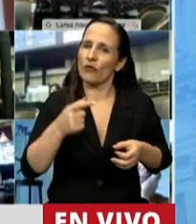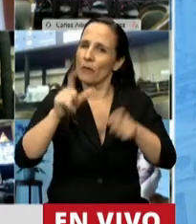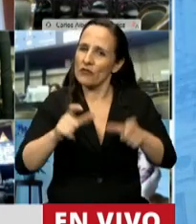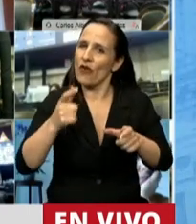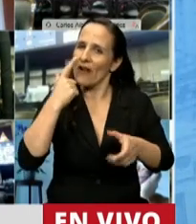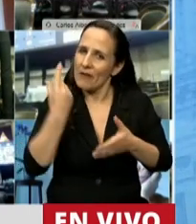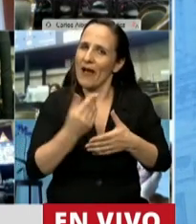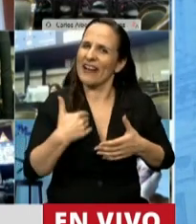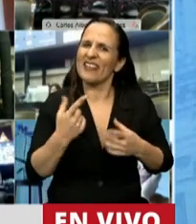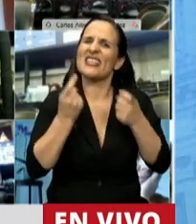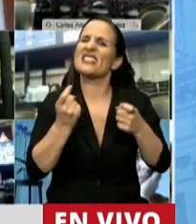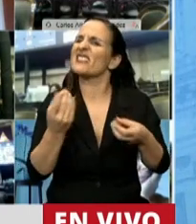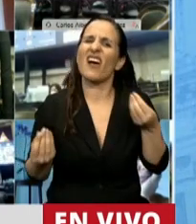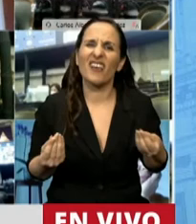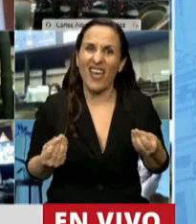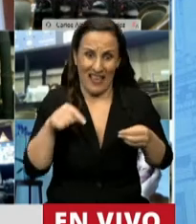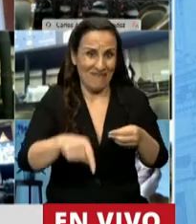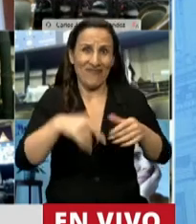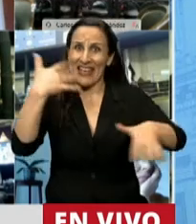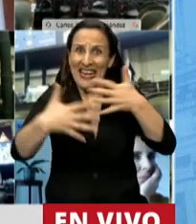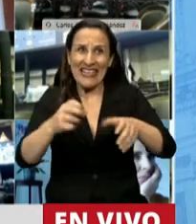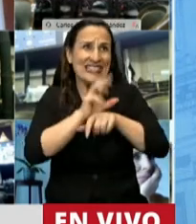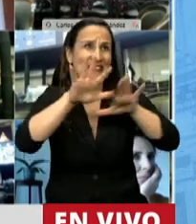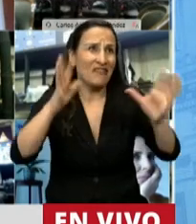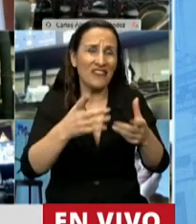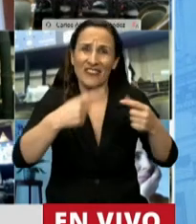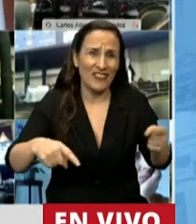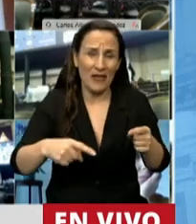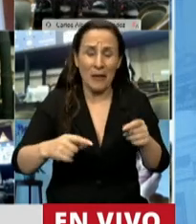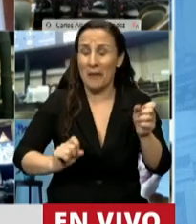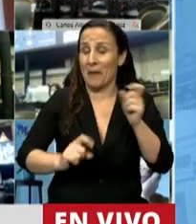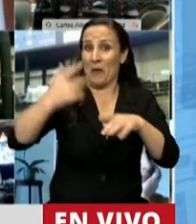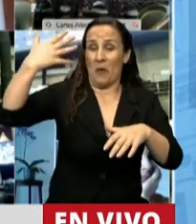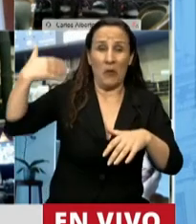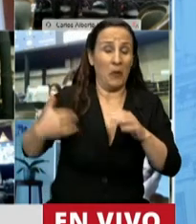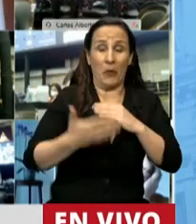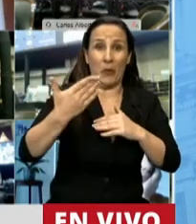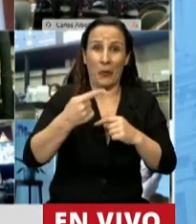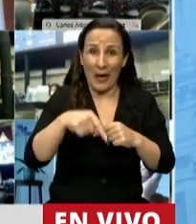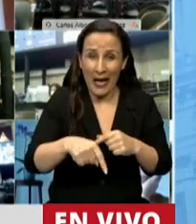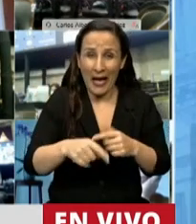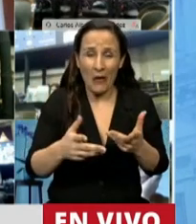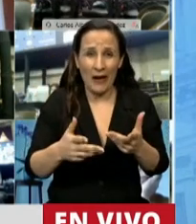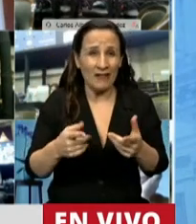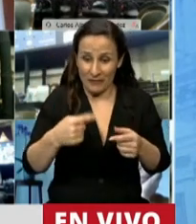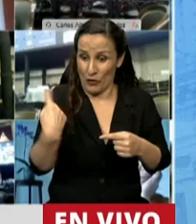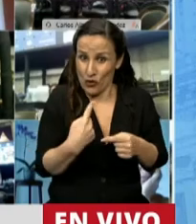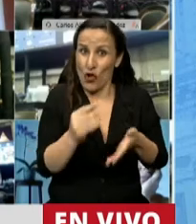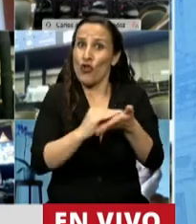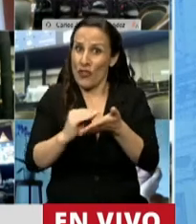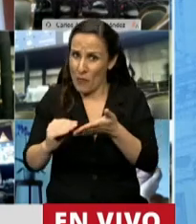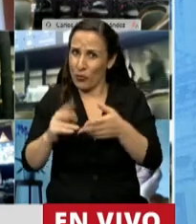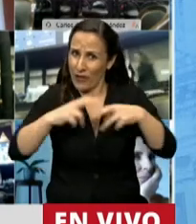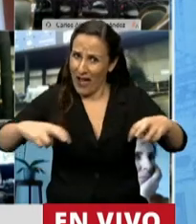sin precedentes, es que por lo menos por parte de quienes circunstancialmente estamos ocupando estas bancas, tengamos